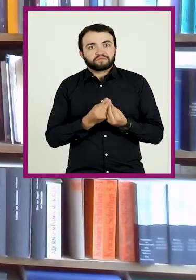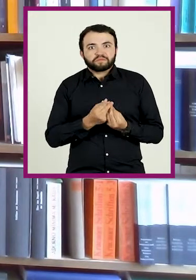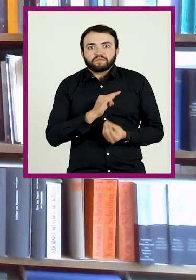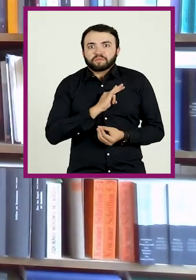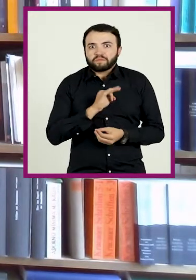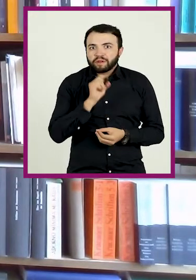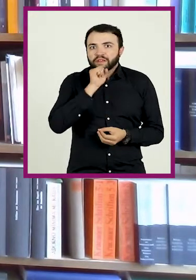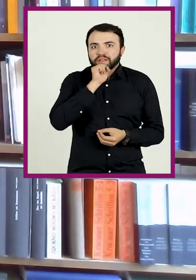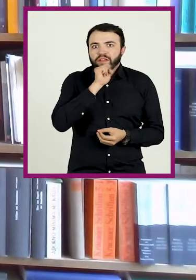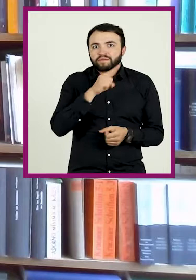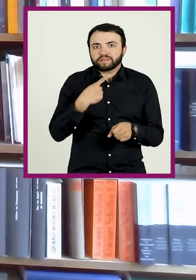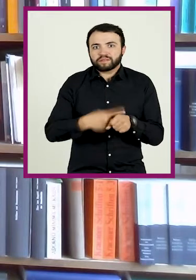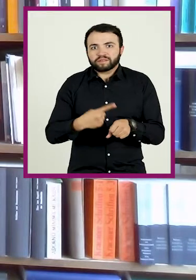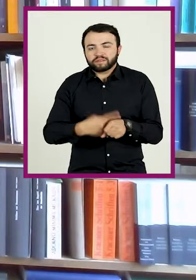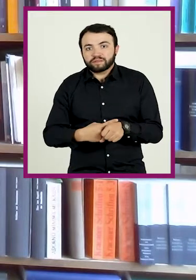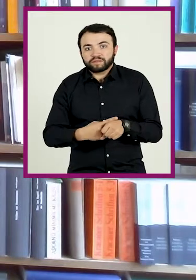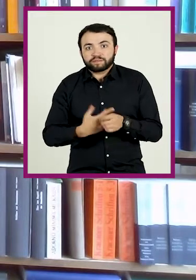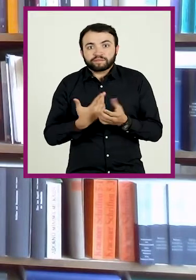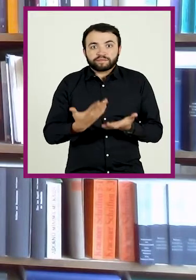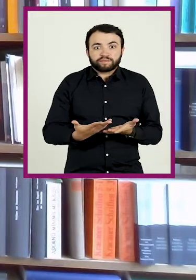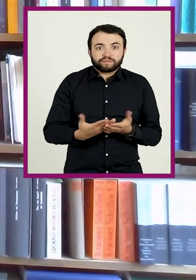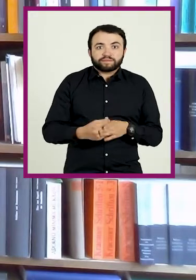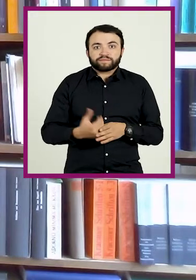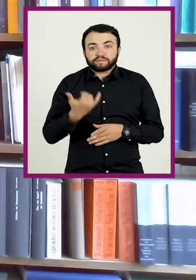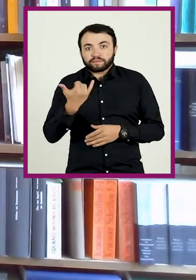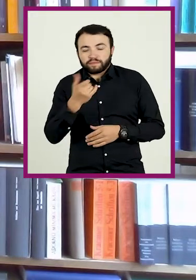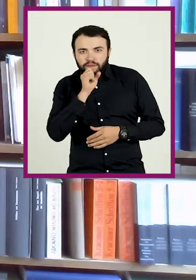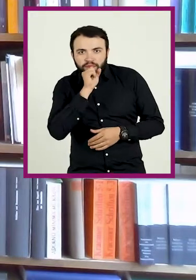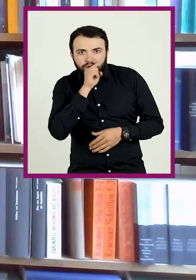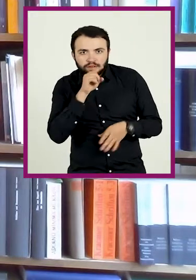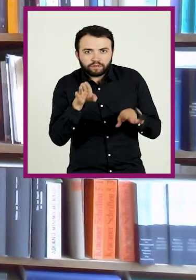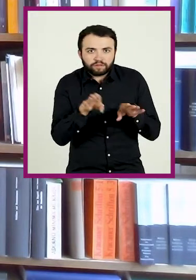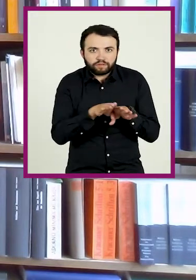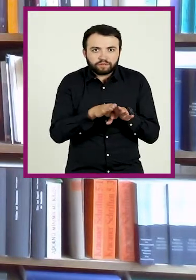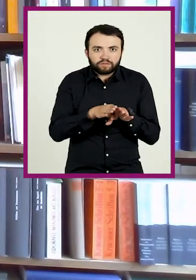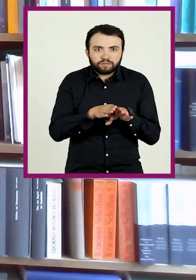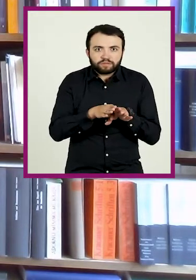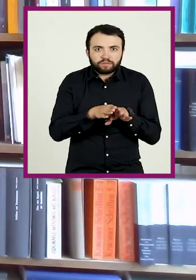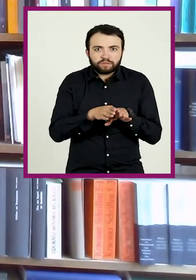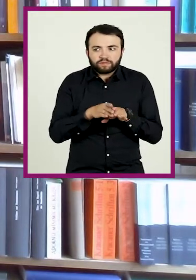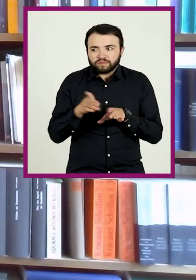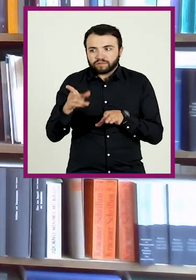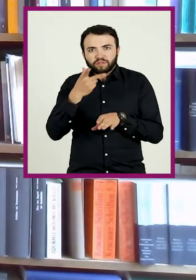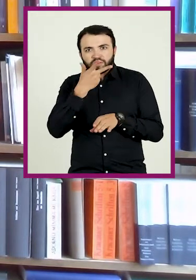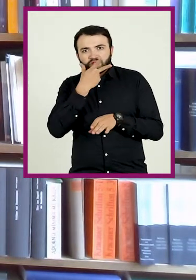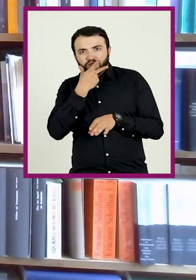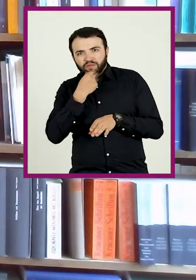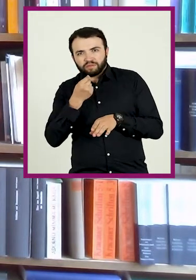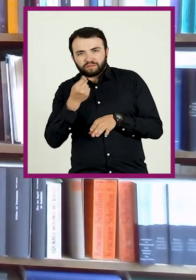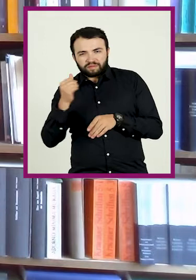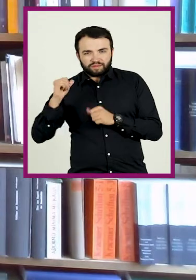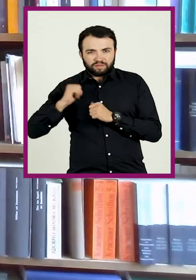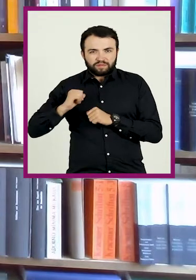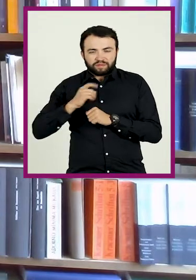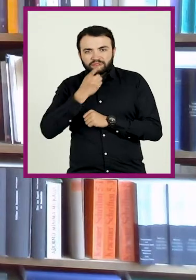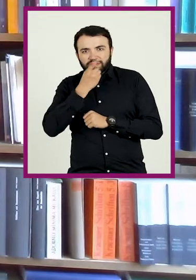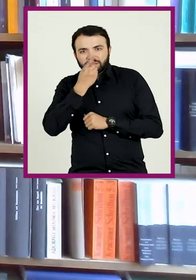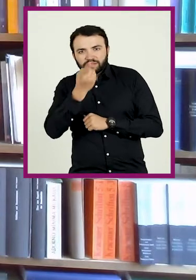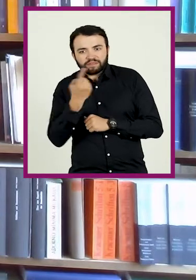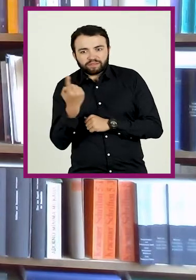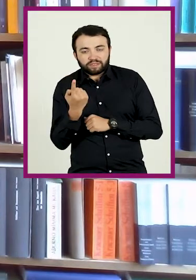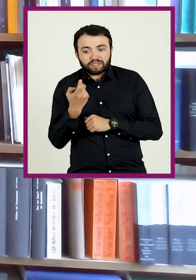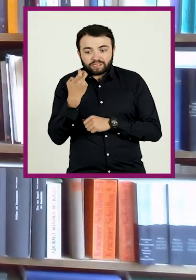en su conjunto. Y así, por ejemplo, desde los tratados de Hipócrates en torno a las